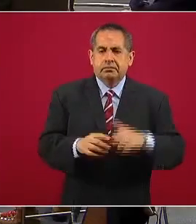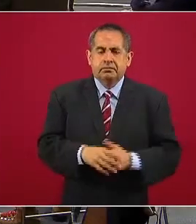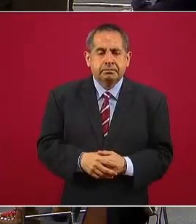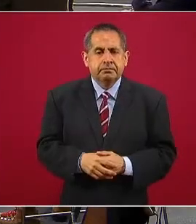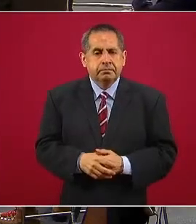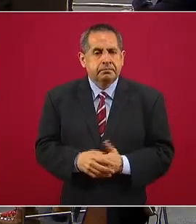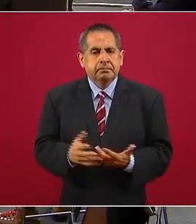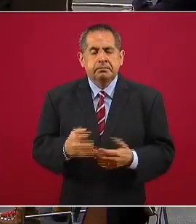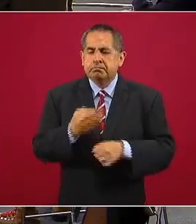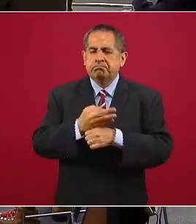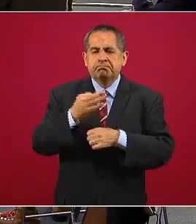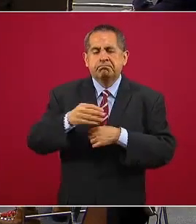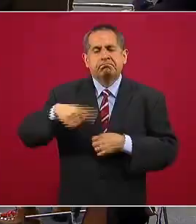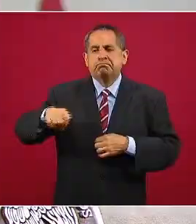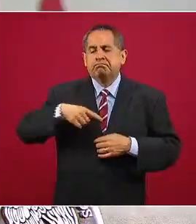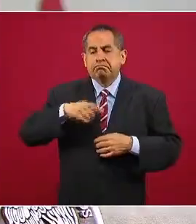Atender